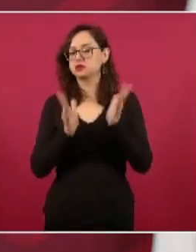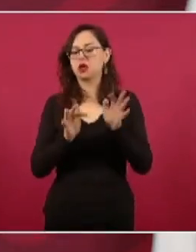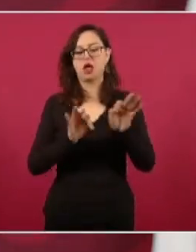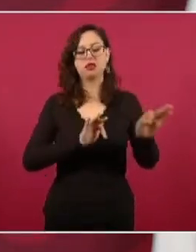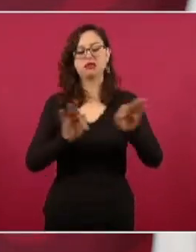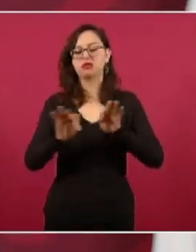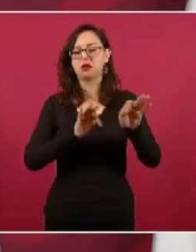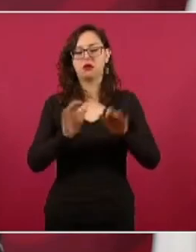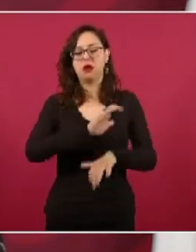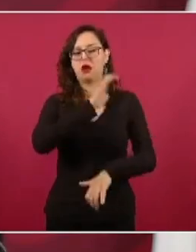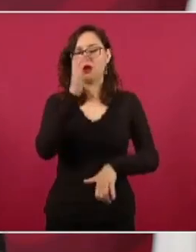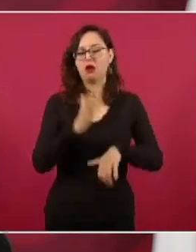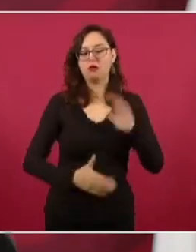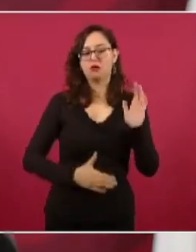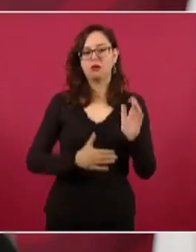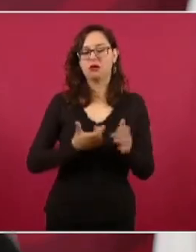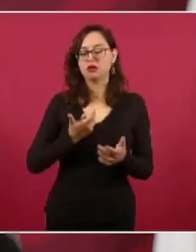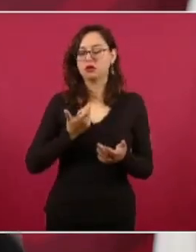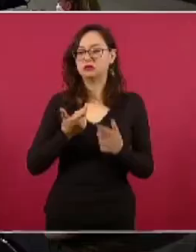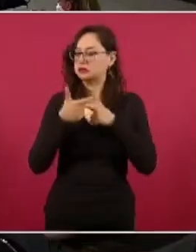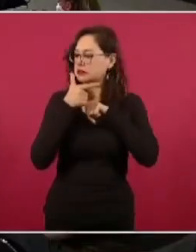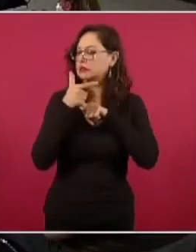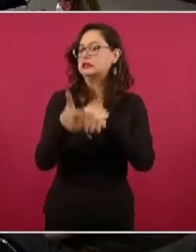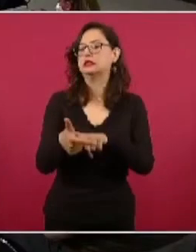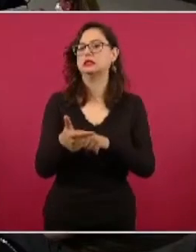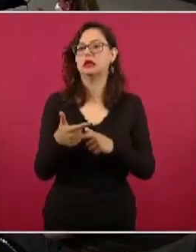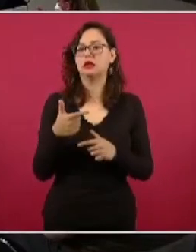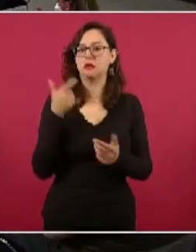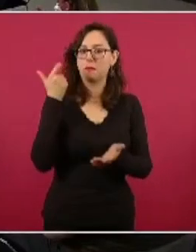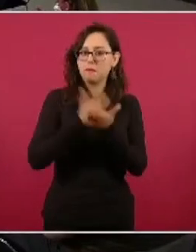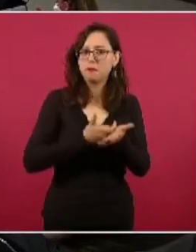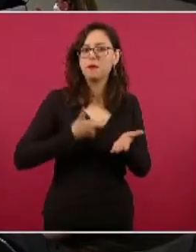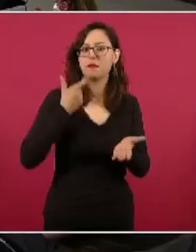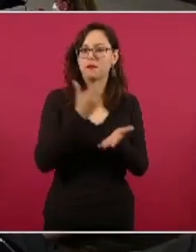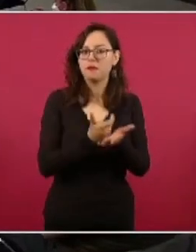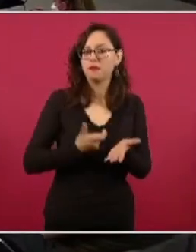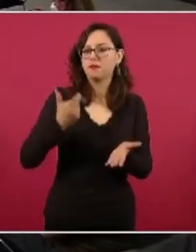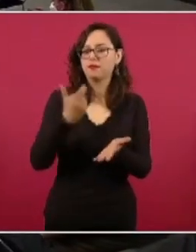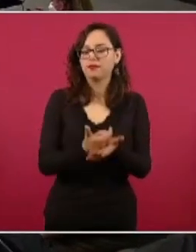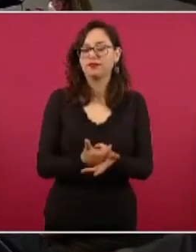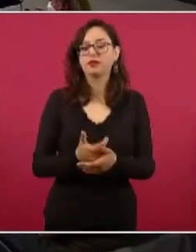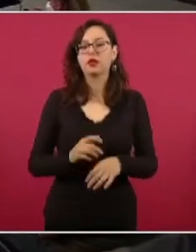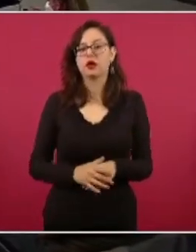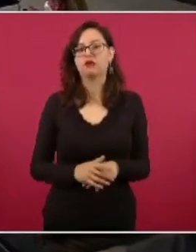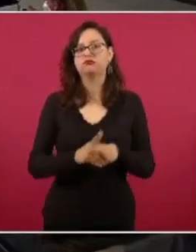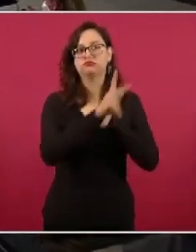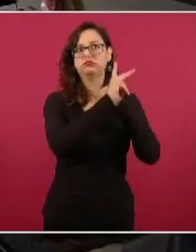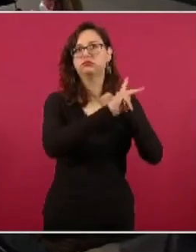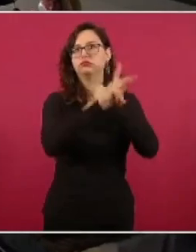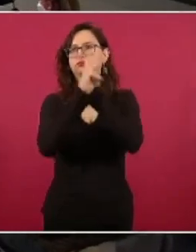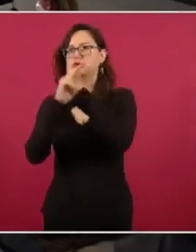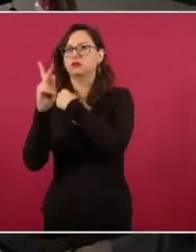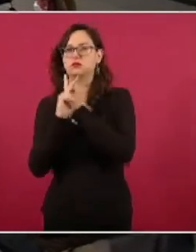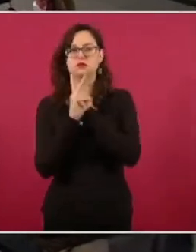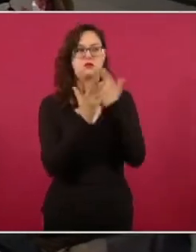los países? Y México estaba en el primer lugar.